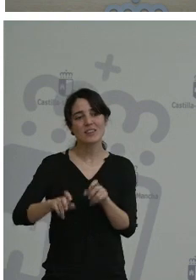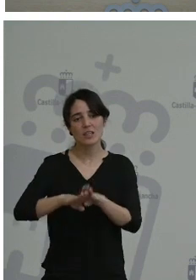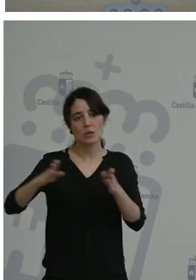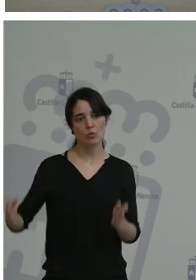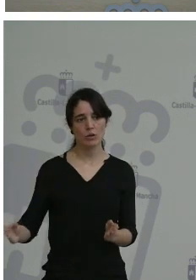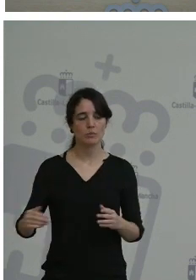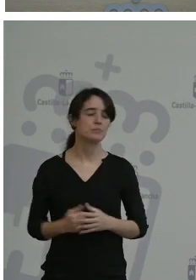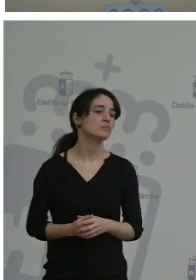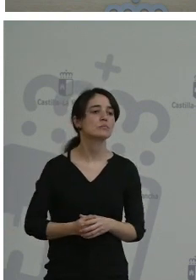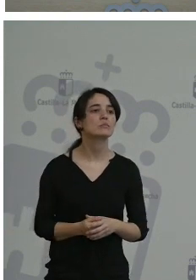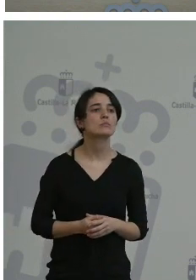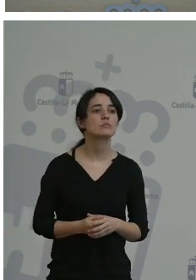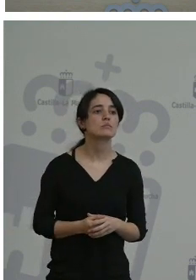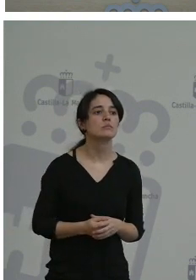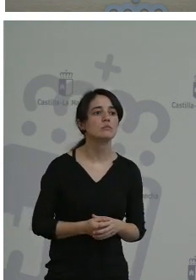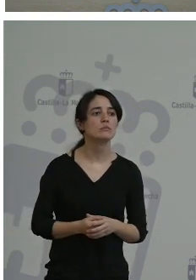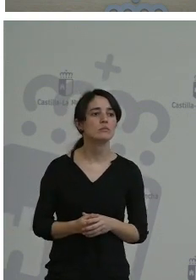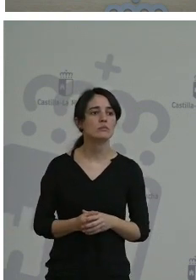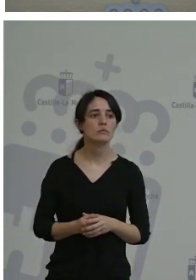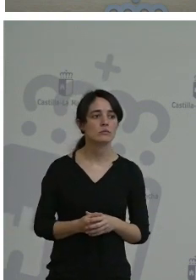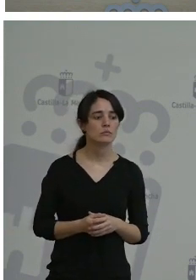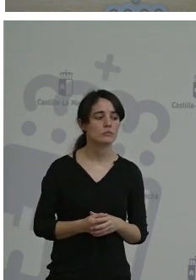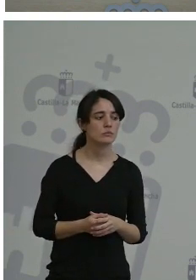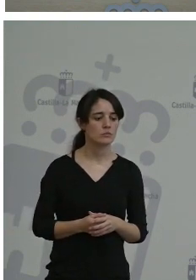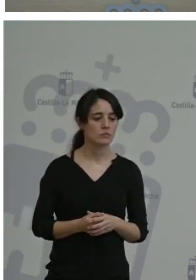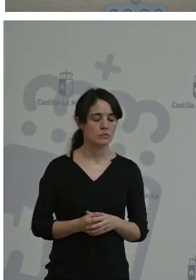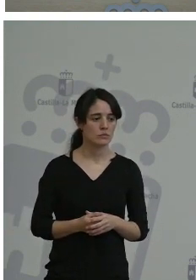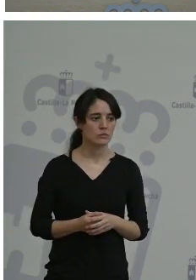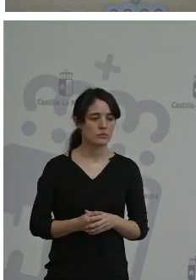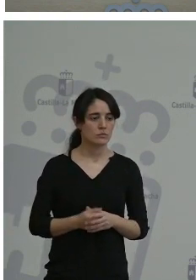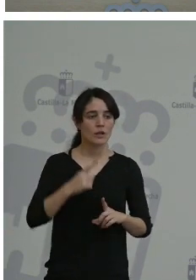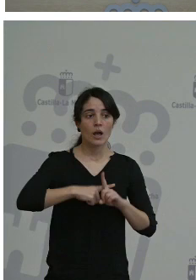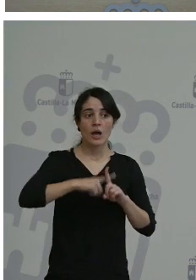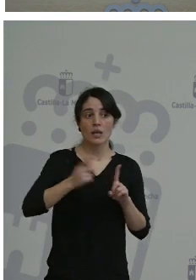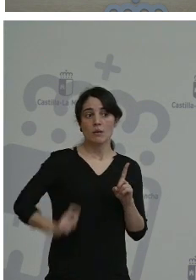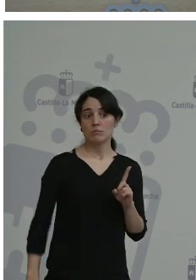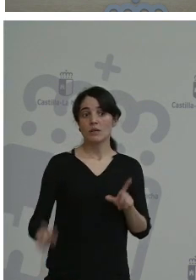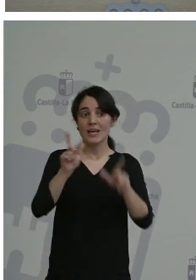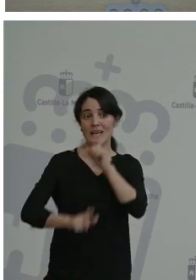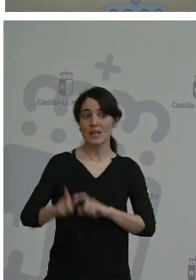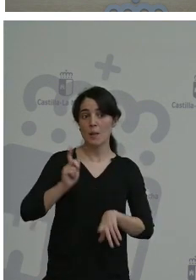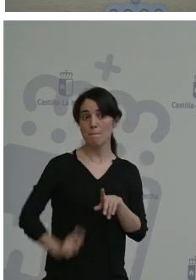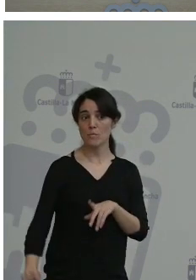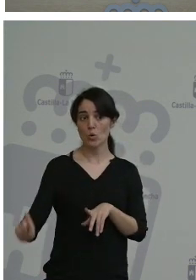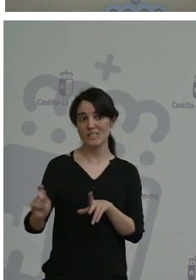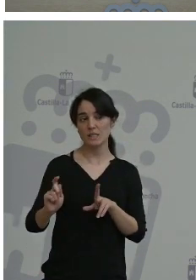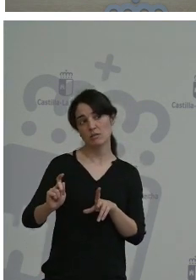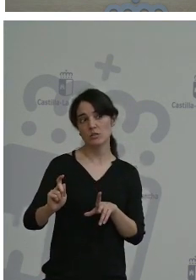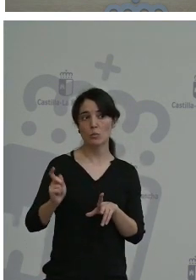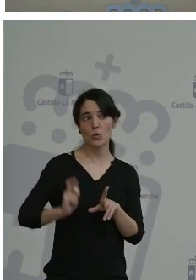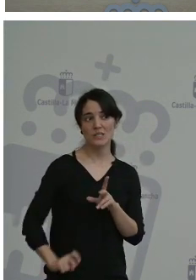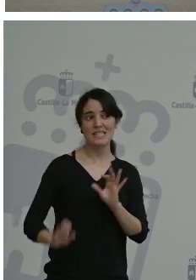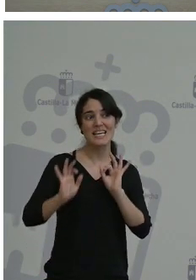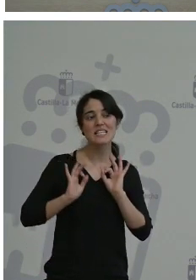Colaboradores de los tribunales, pues, personalmente, vamos, a nivel profesional, lo que son profesionales especialistas en discapacidad